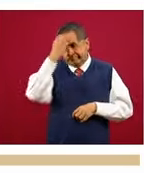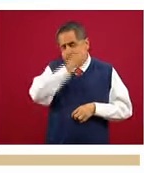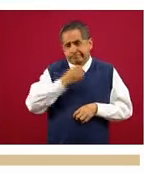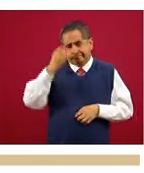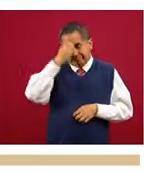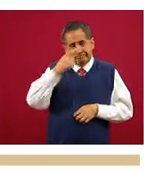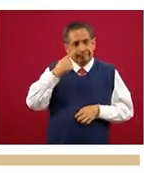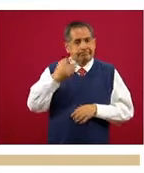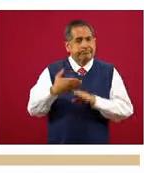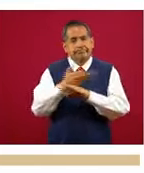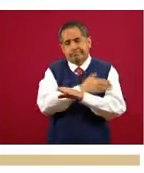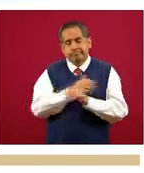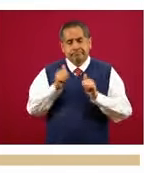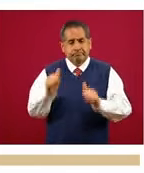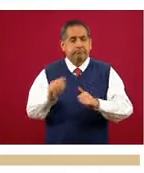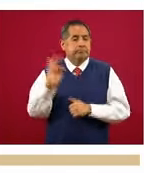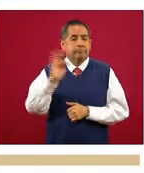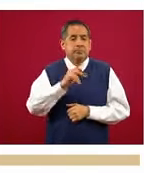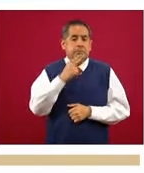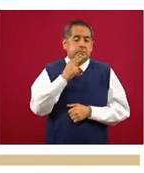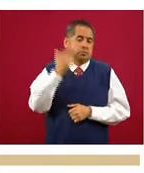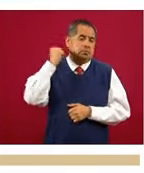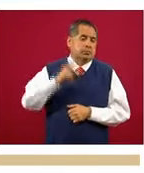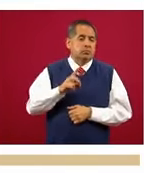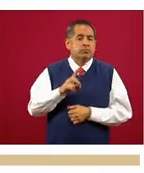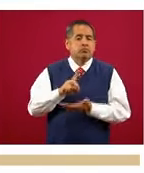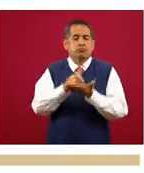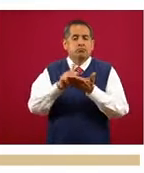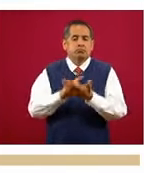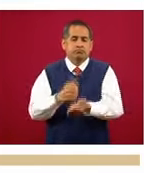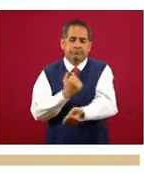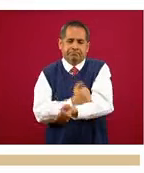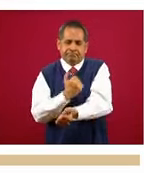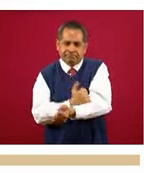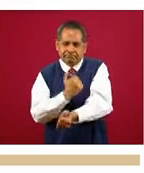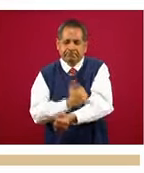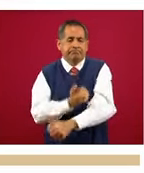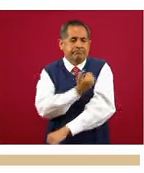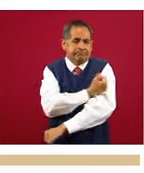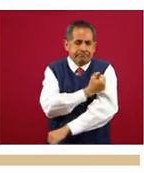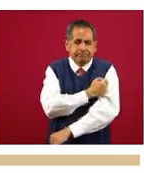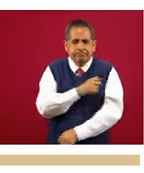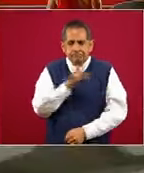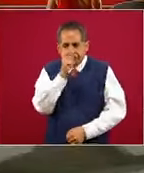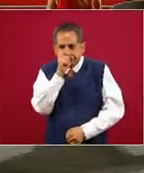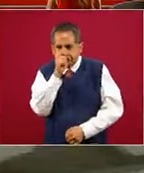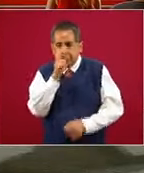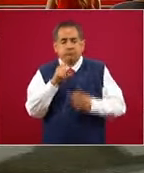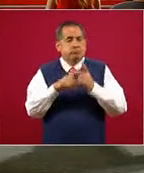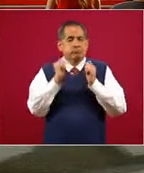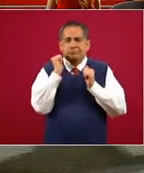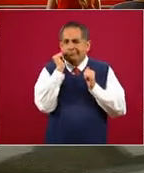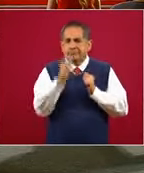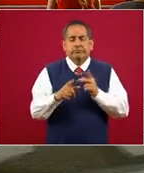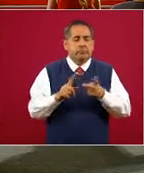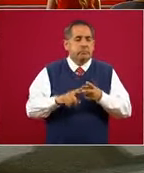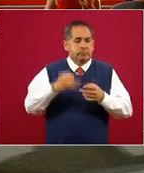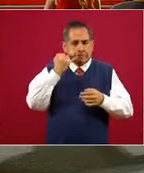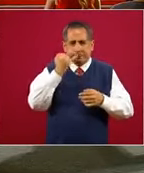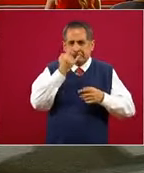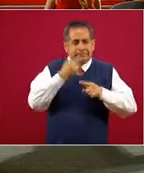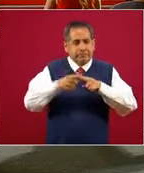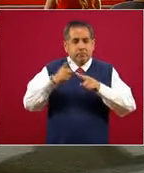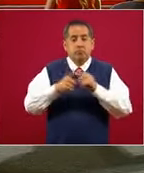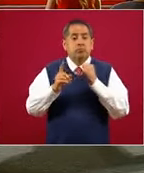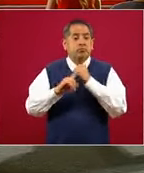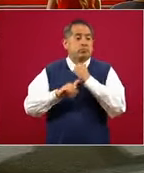pruebas. Aquellas personas que hayan utilizado drogas inyectables o inhaladas, si están embarazadas o planean hacerlo, porque hepatitis C